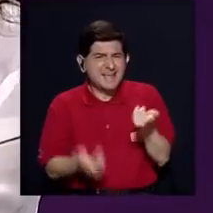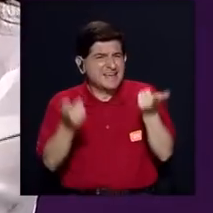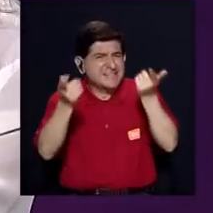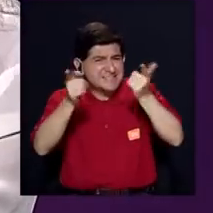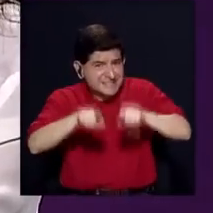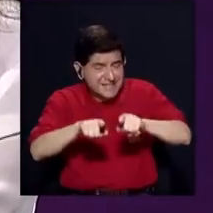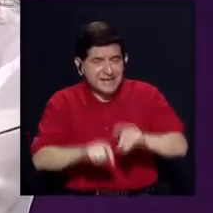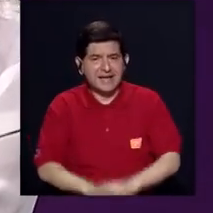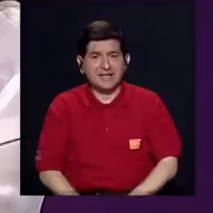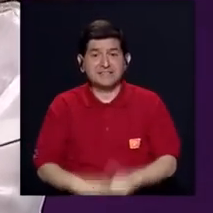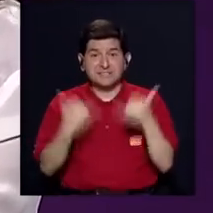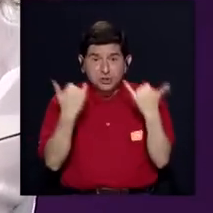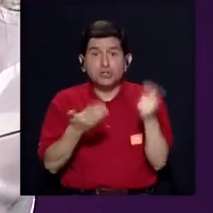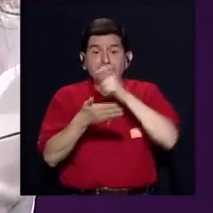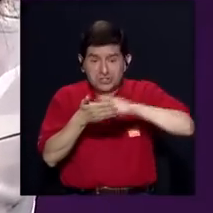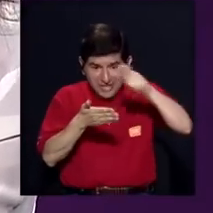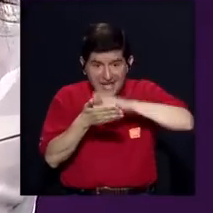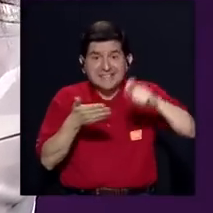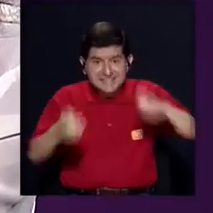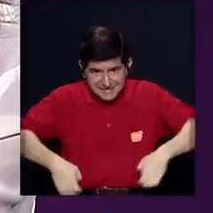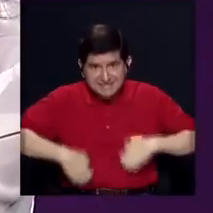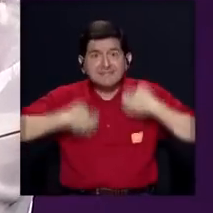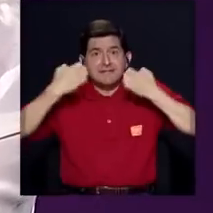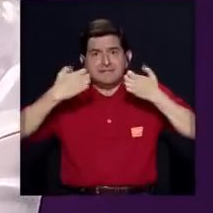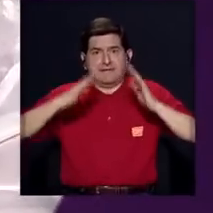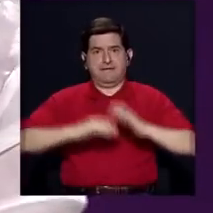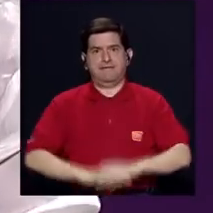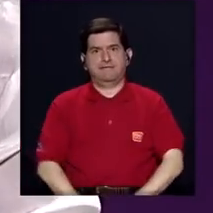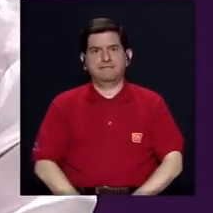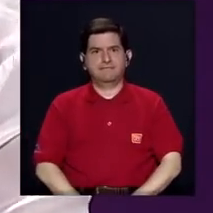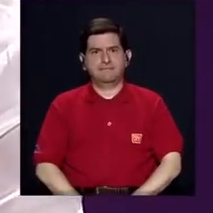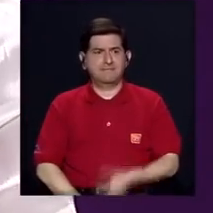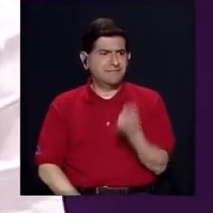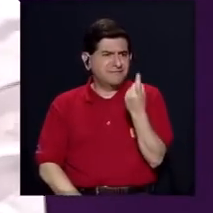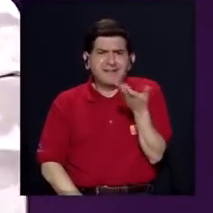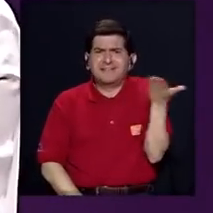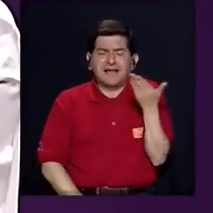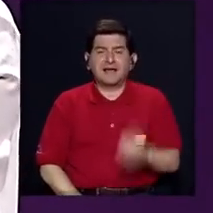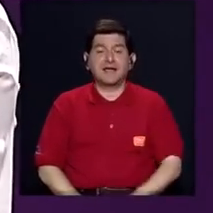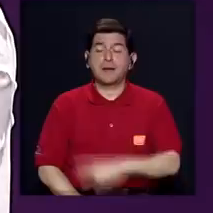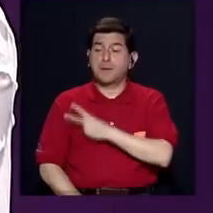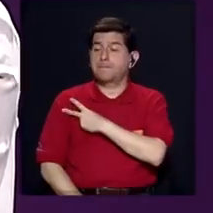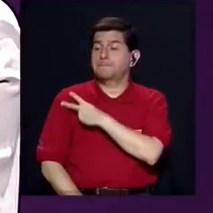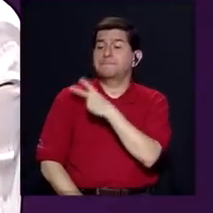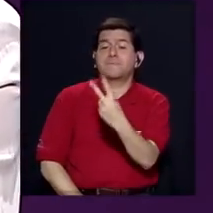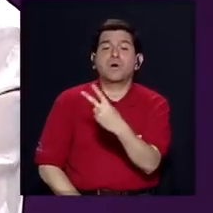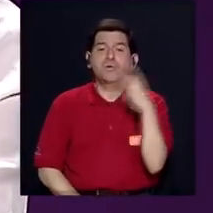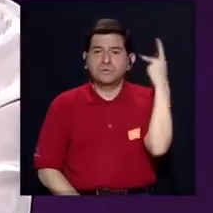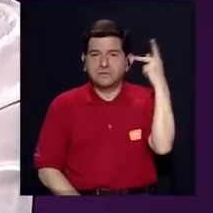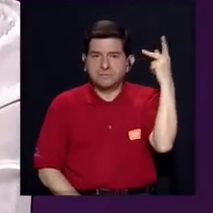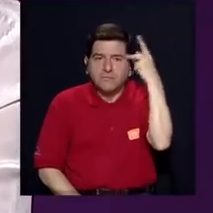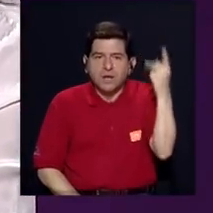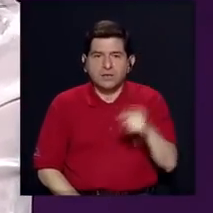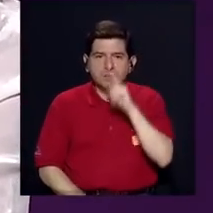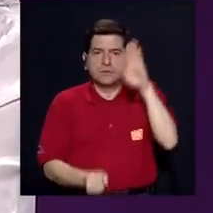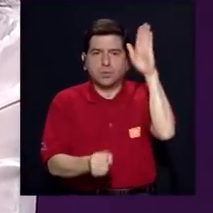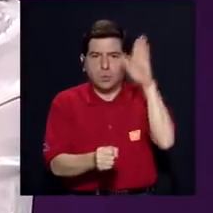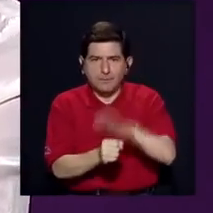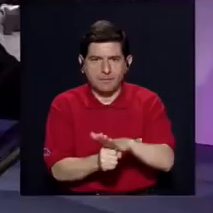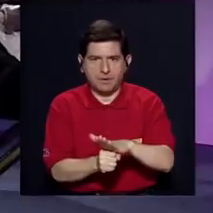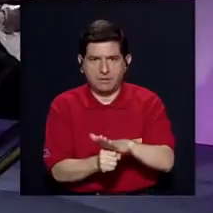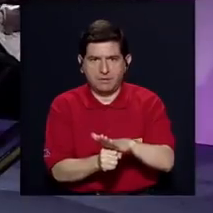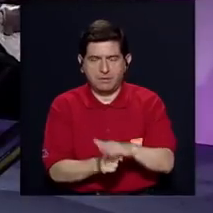que está redactada y parada es decir lo que hace falta es volver a la política para cumplir